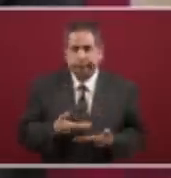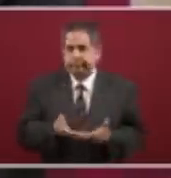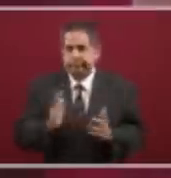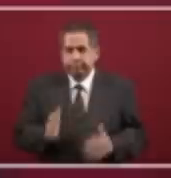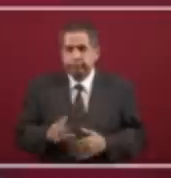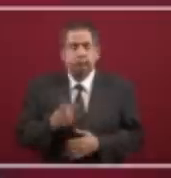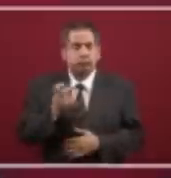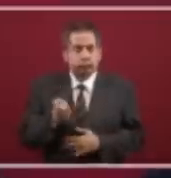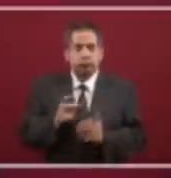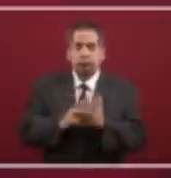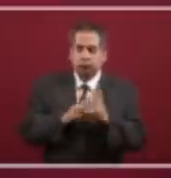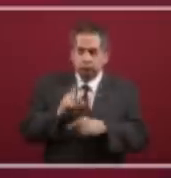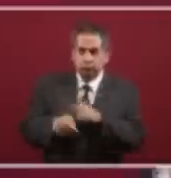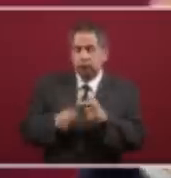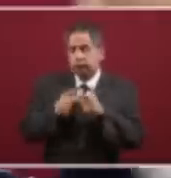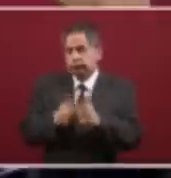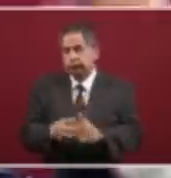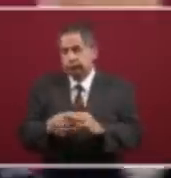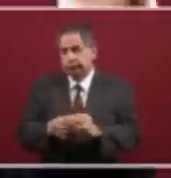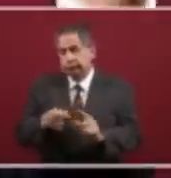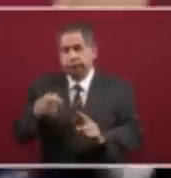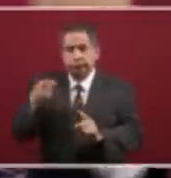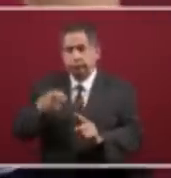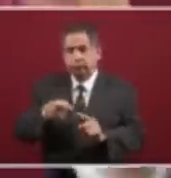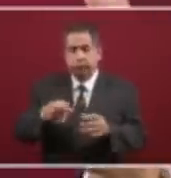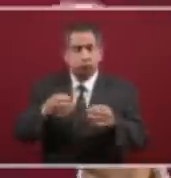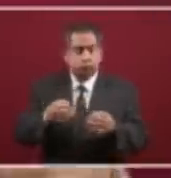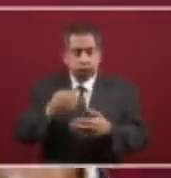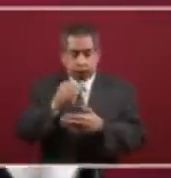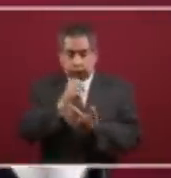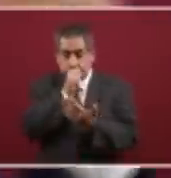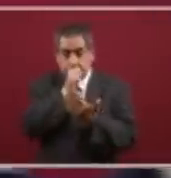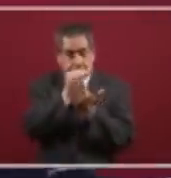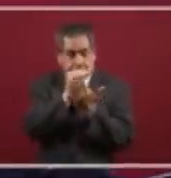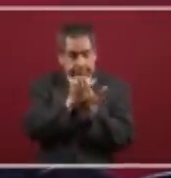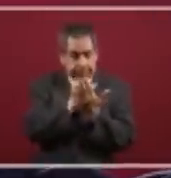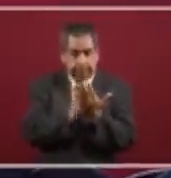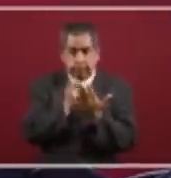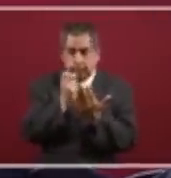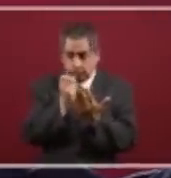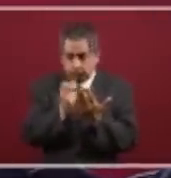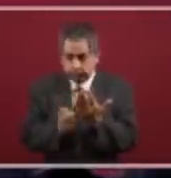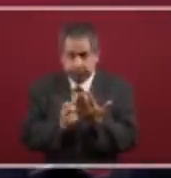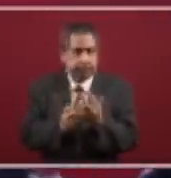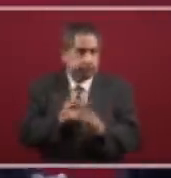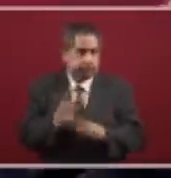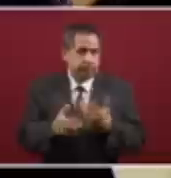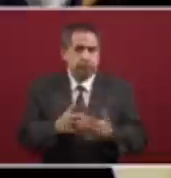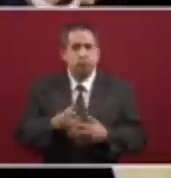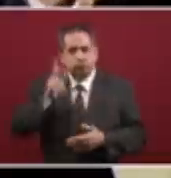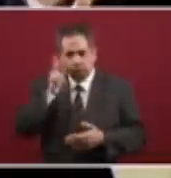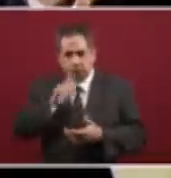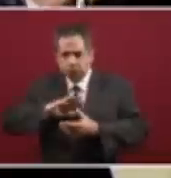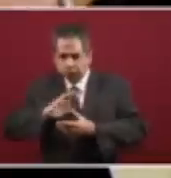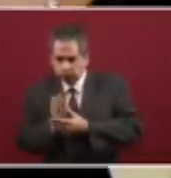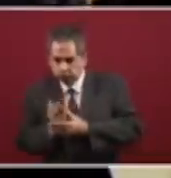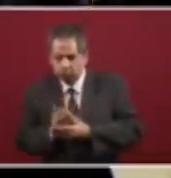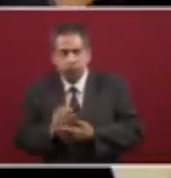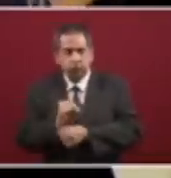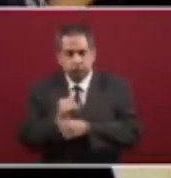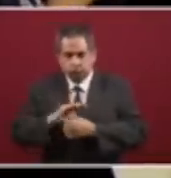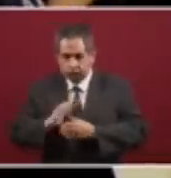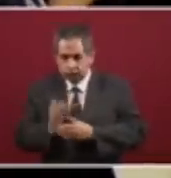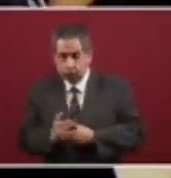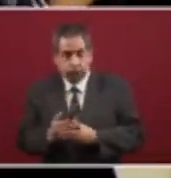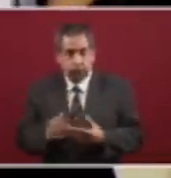insisto que ese es el lo con un documento orientador guía y ahí están las pruebas las investigaciones no